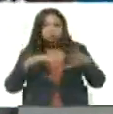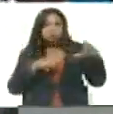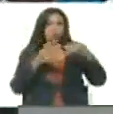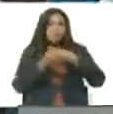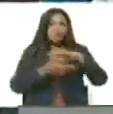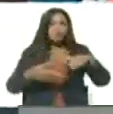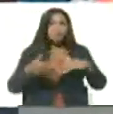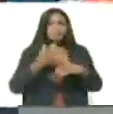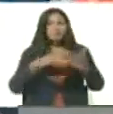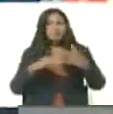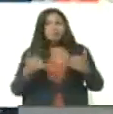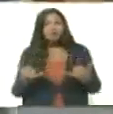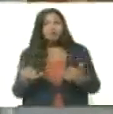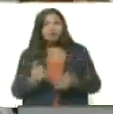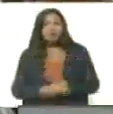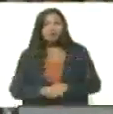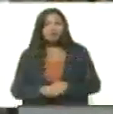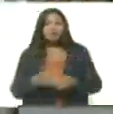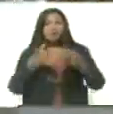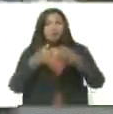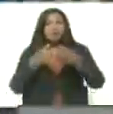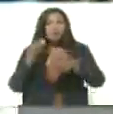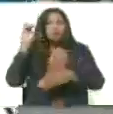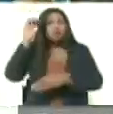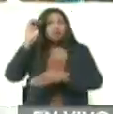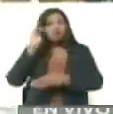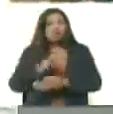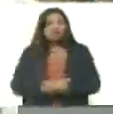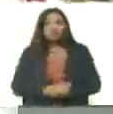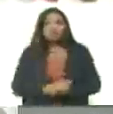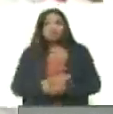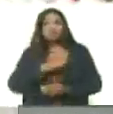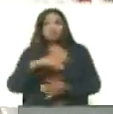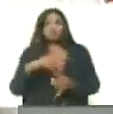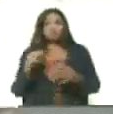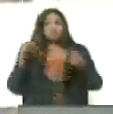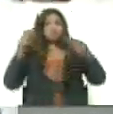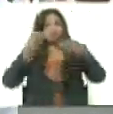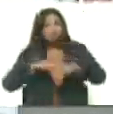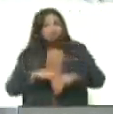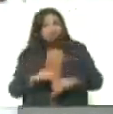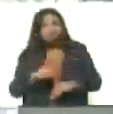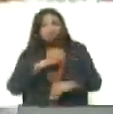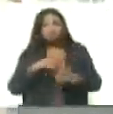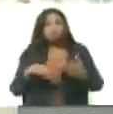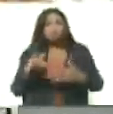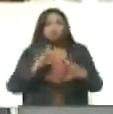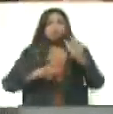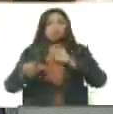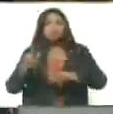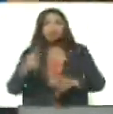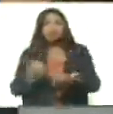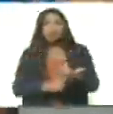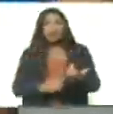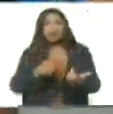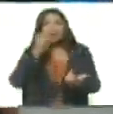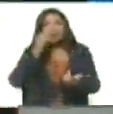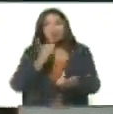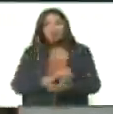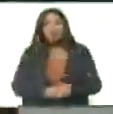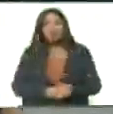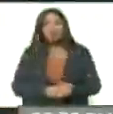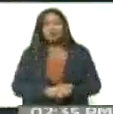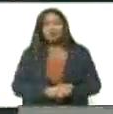ahora al puerto del futuro. Y es por eso, queridas hermanas, queridos